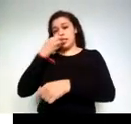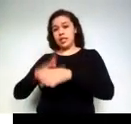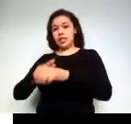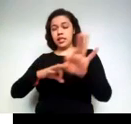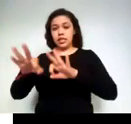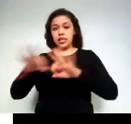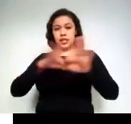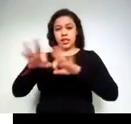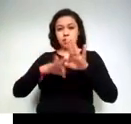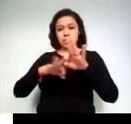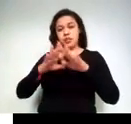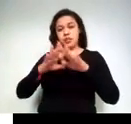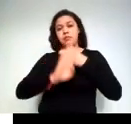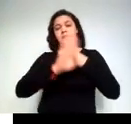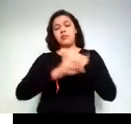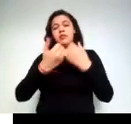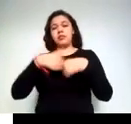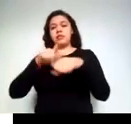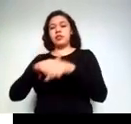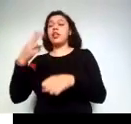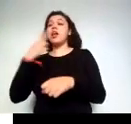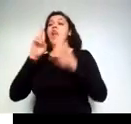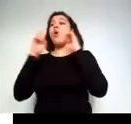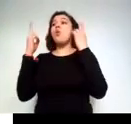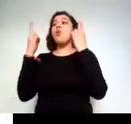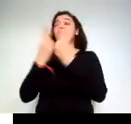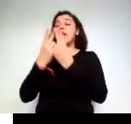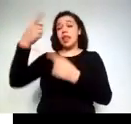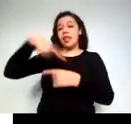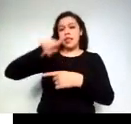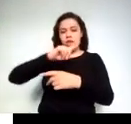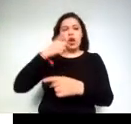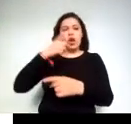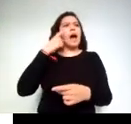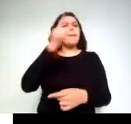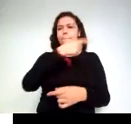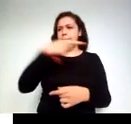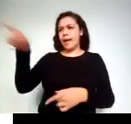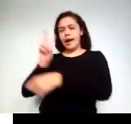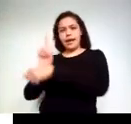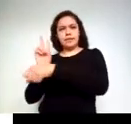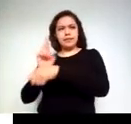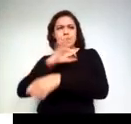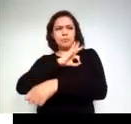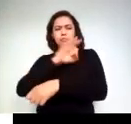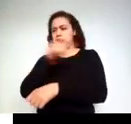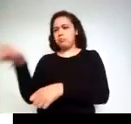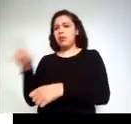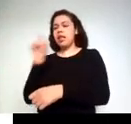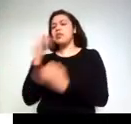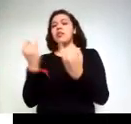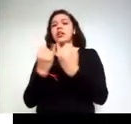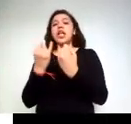puede hacer alguna unidad de verificación que ellos autoricen para hacer estas revisiones. Y pues, por supuesto, ahorita también lo están haciendo